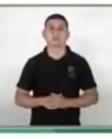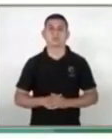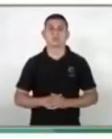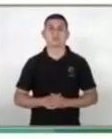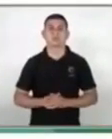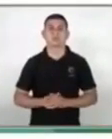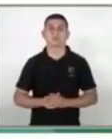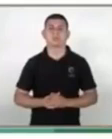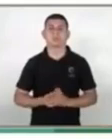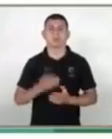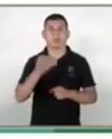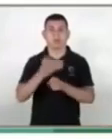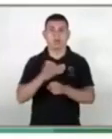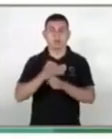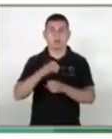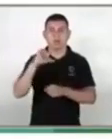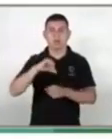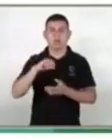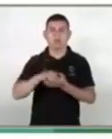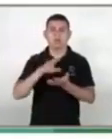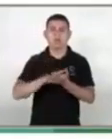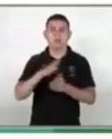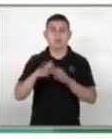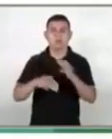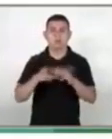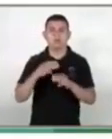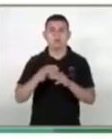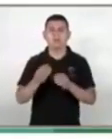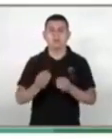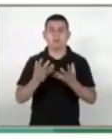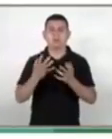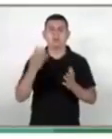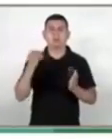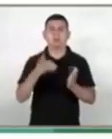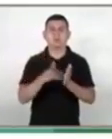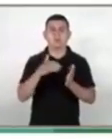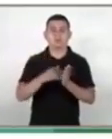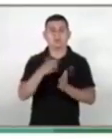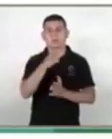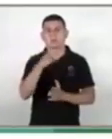Observamos a este corte un total de